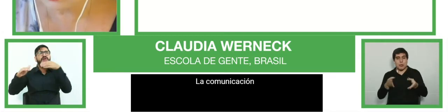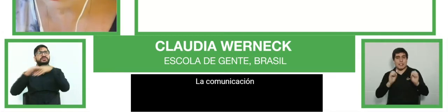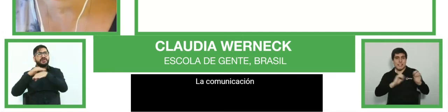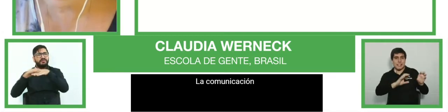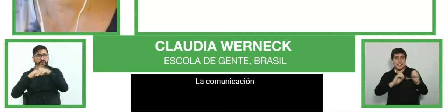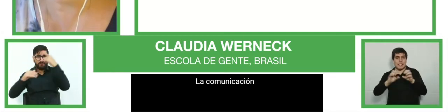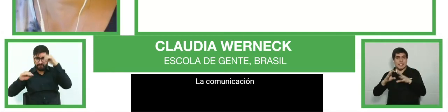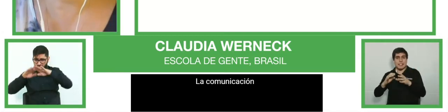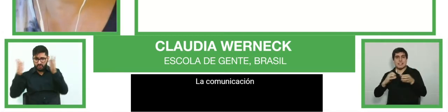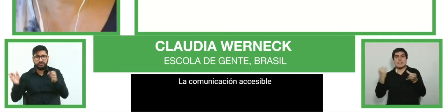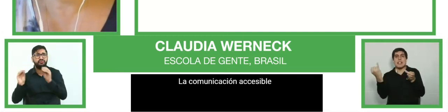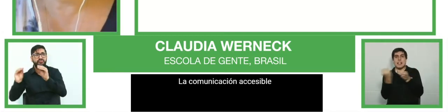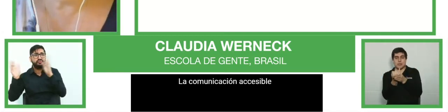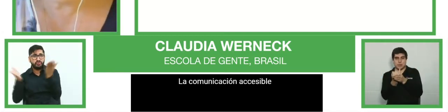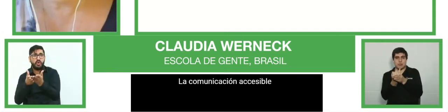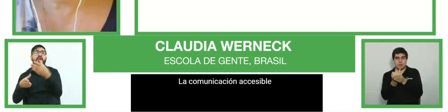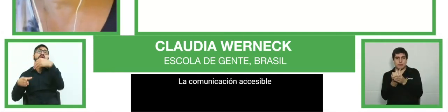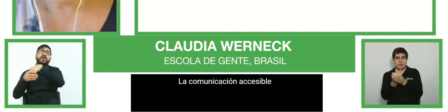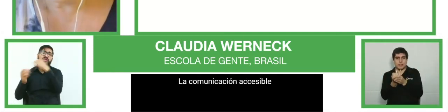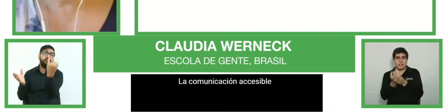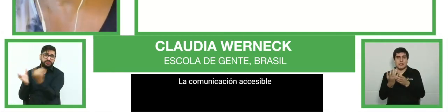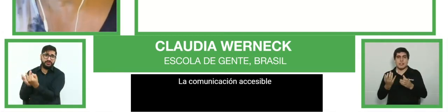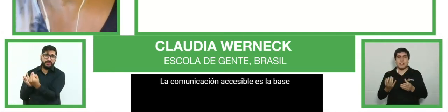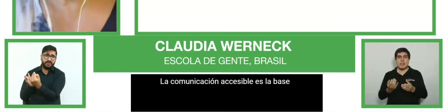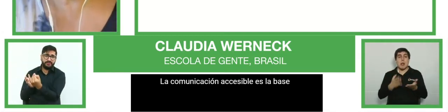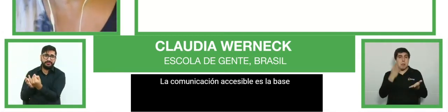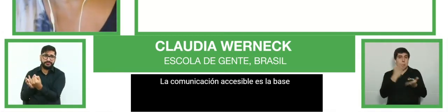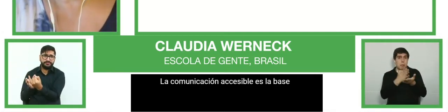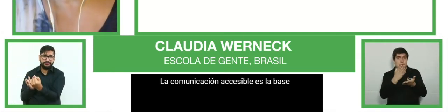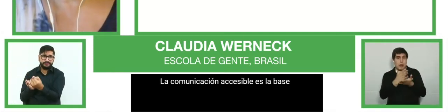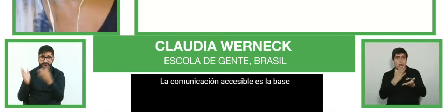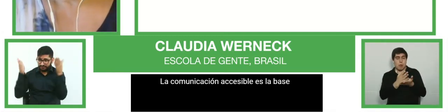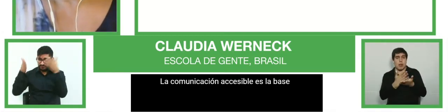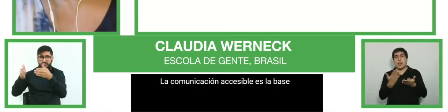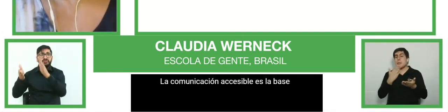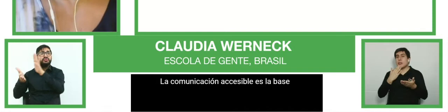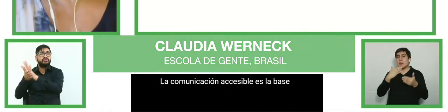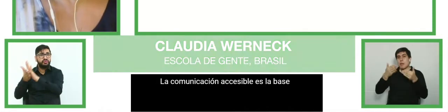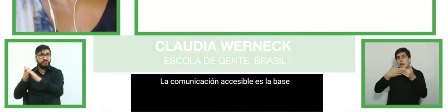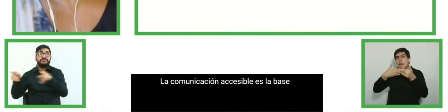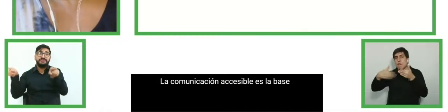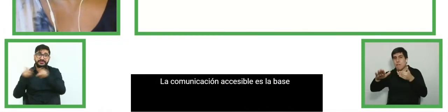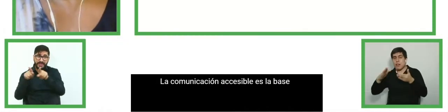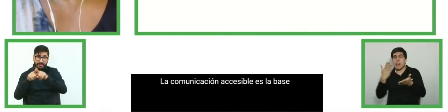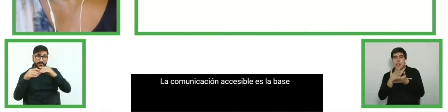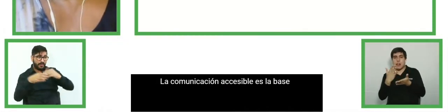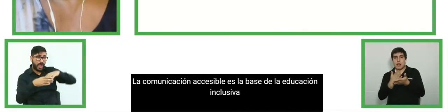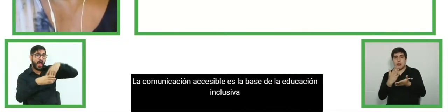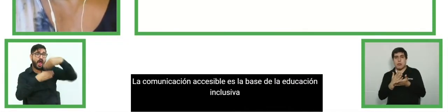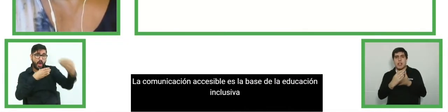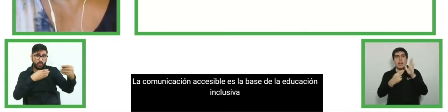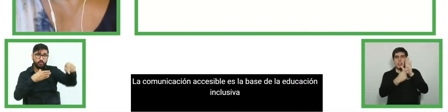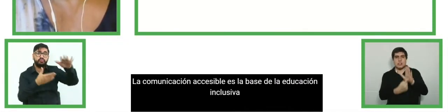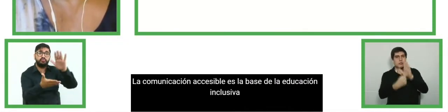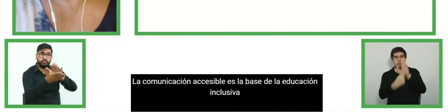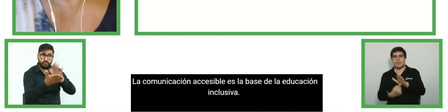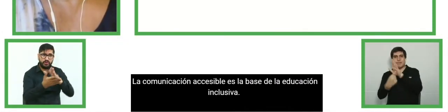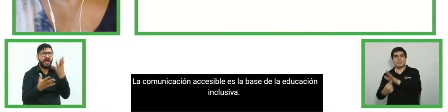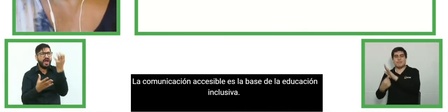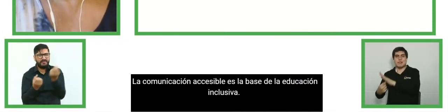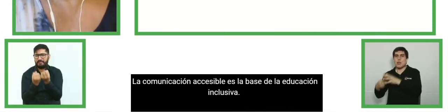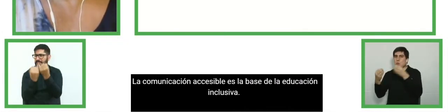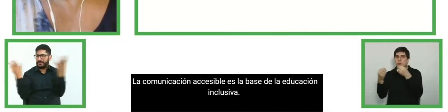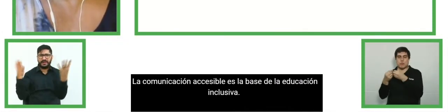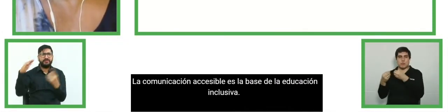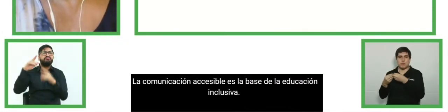educación inclusiva. No obstante, en la escuela o fuera de ella, las formas más graves de discriminación